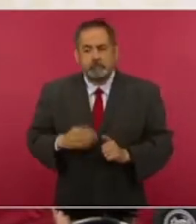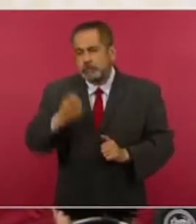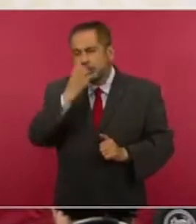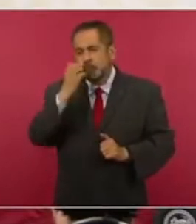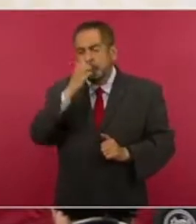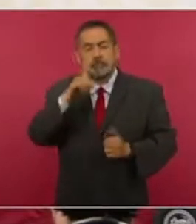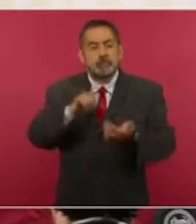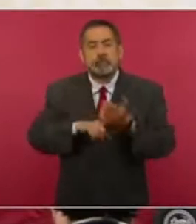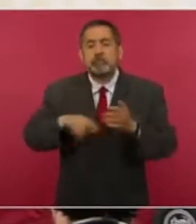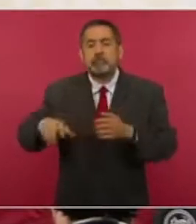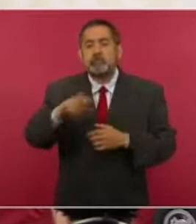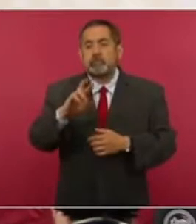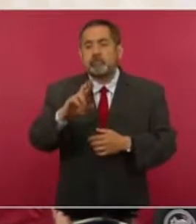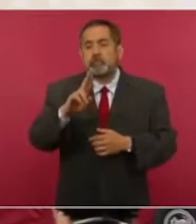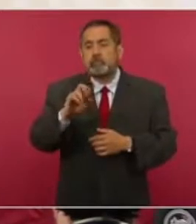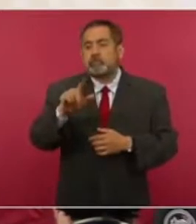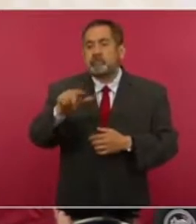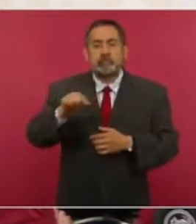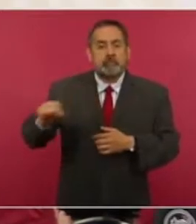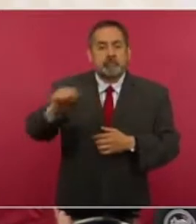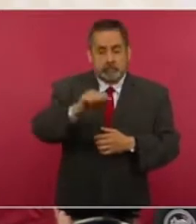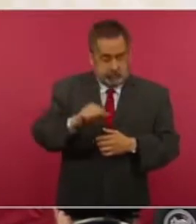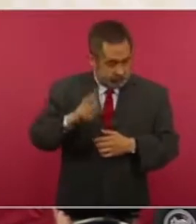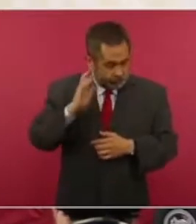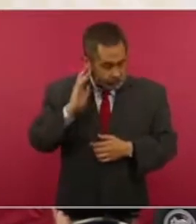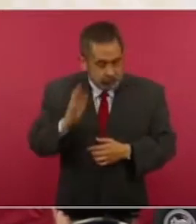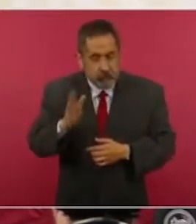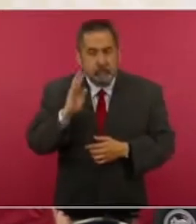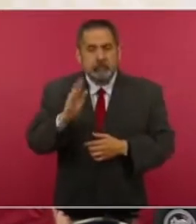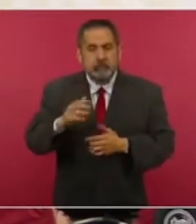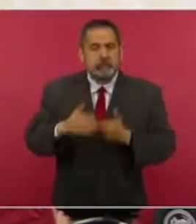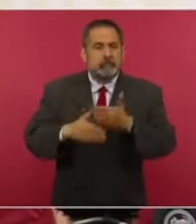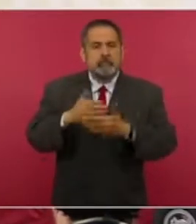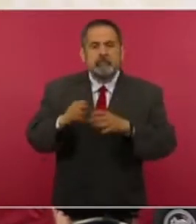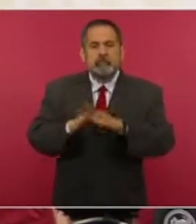escuelas rurales. Y se logró nada más que